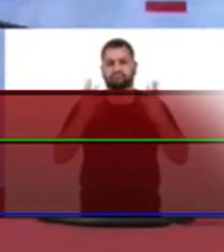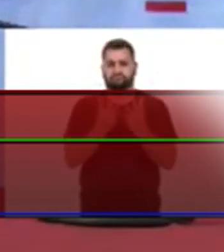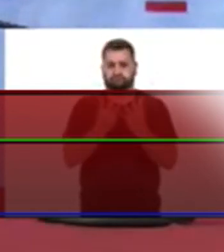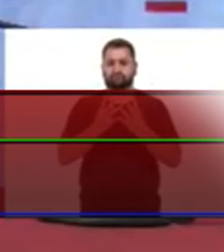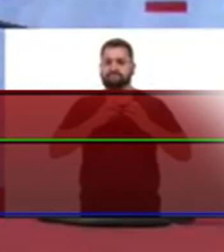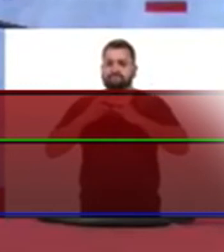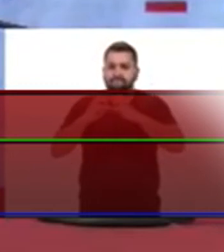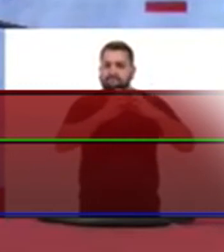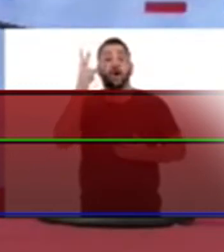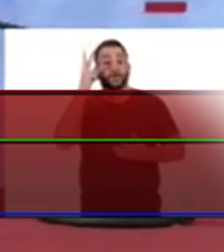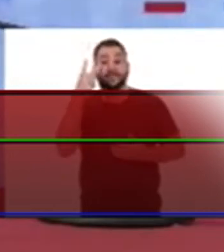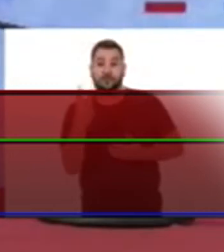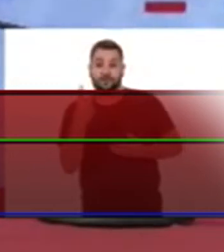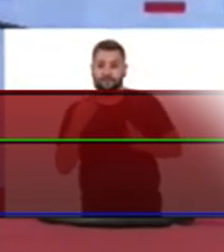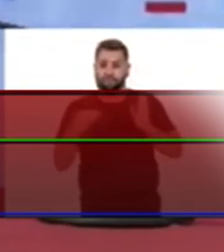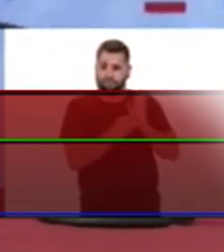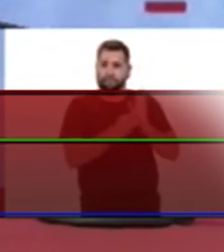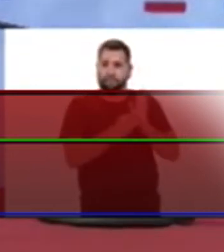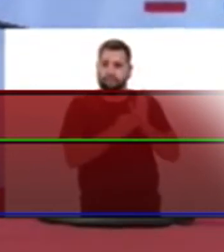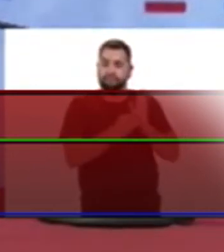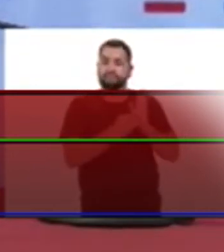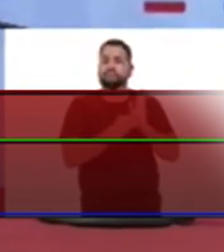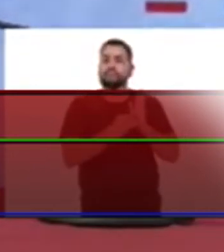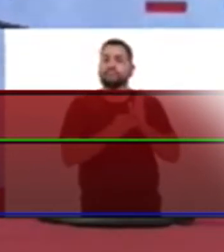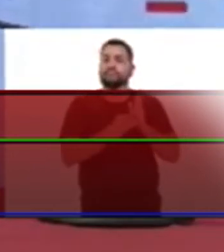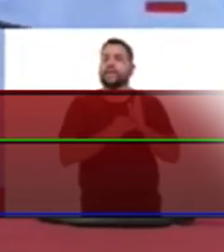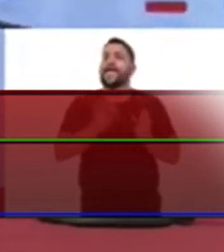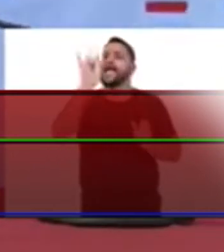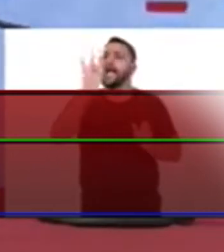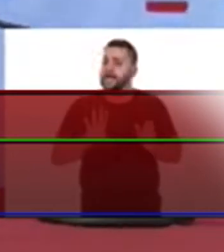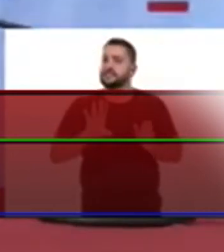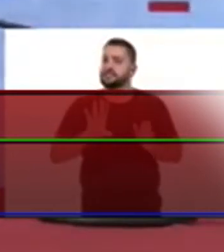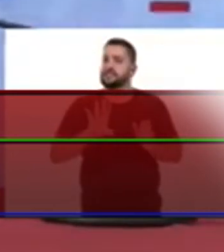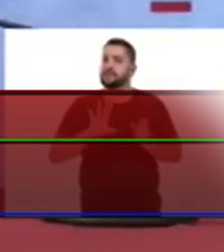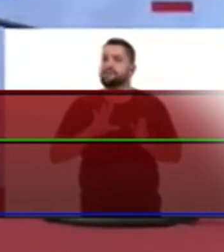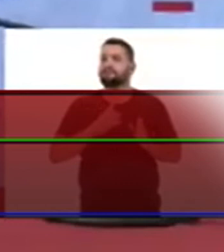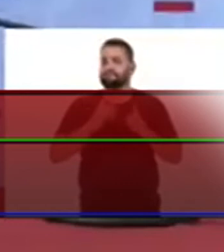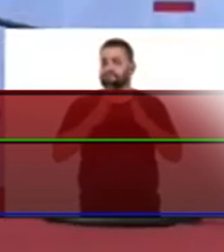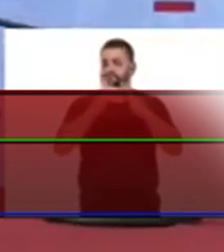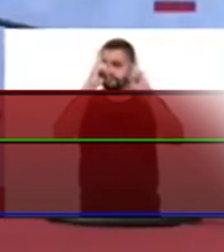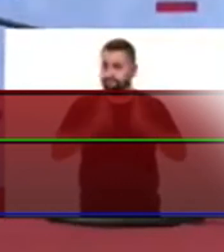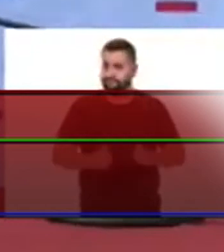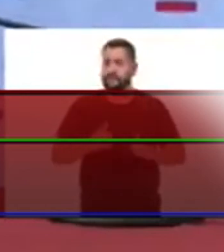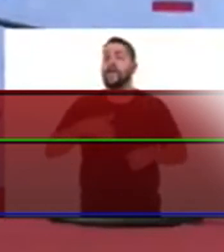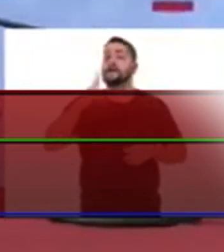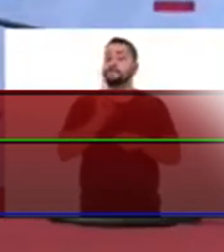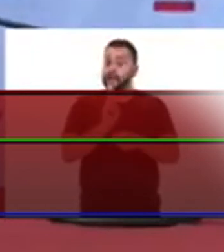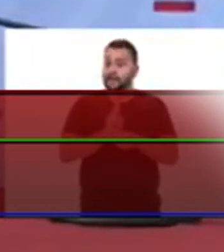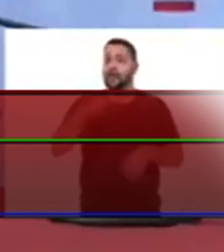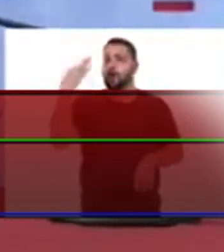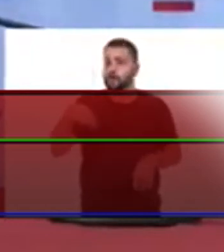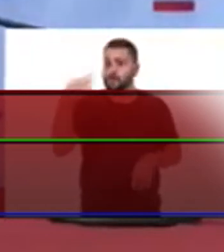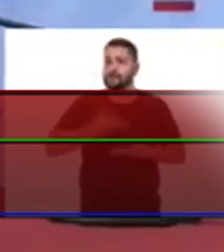distintas entidades comerciales. Se establecen nuevas excepciones al aislamiento social preventivo y